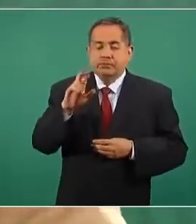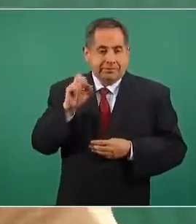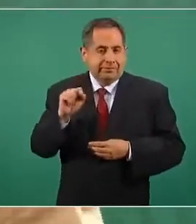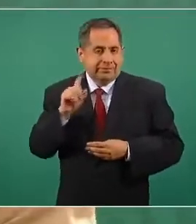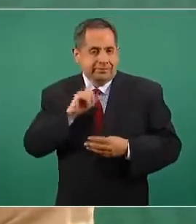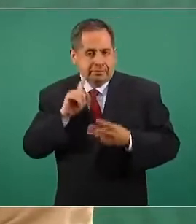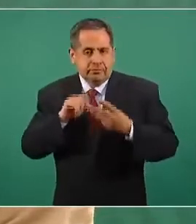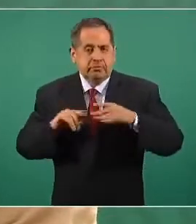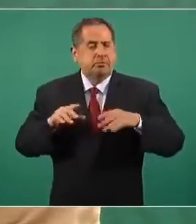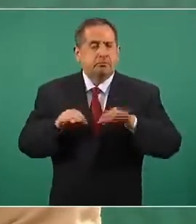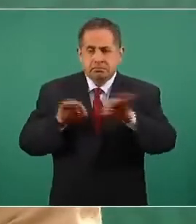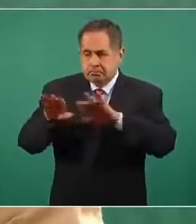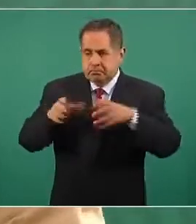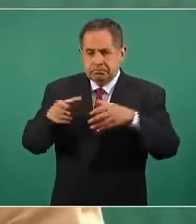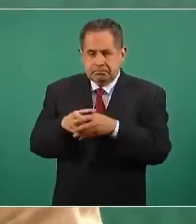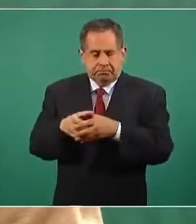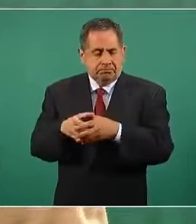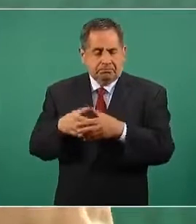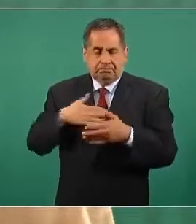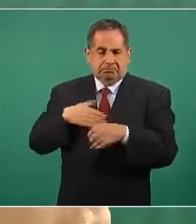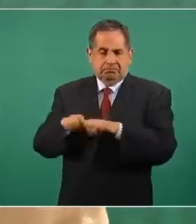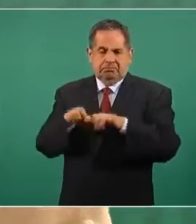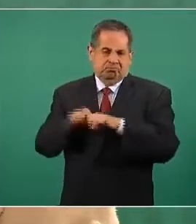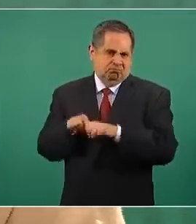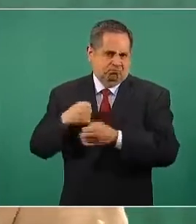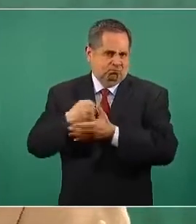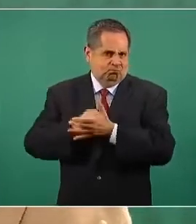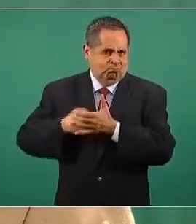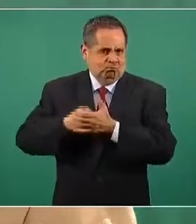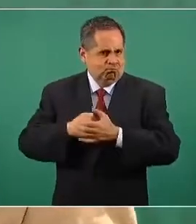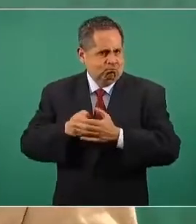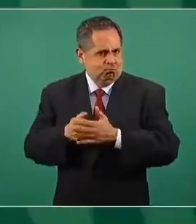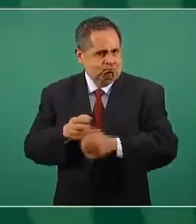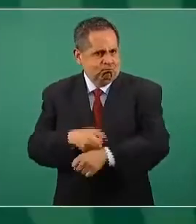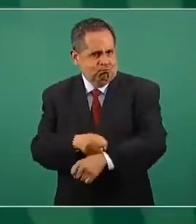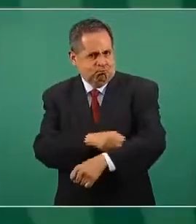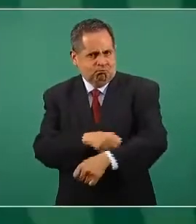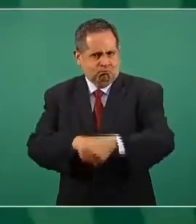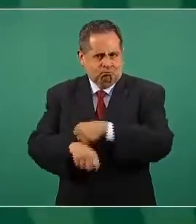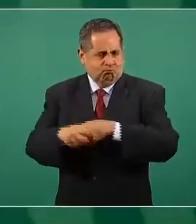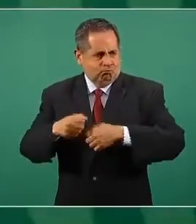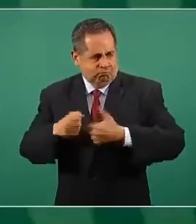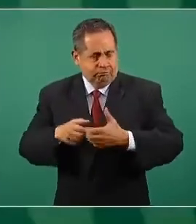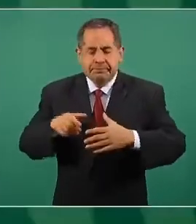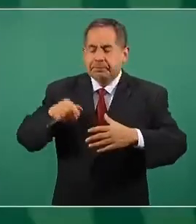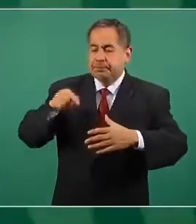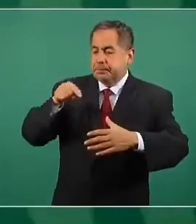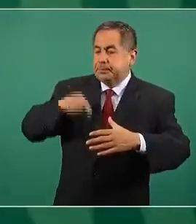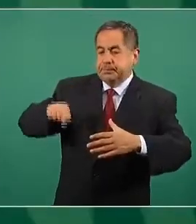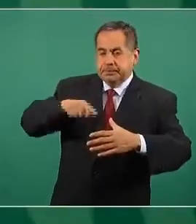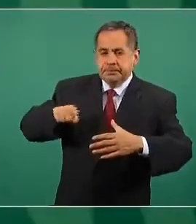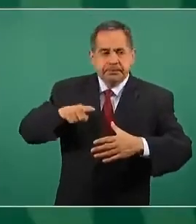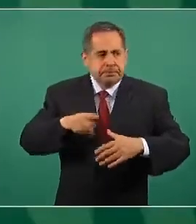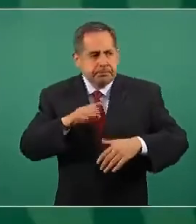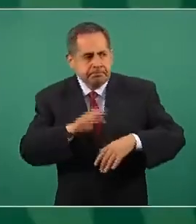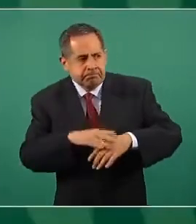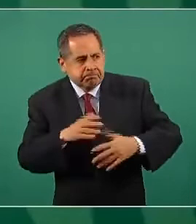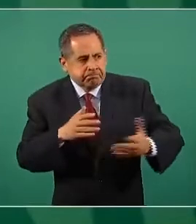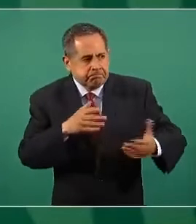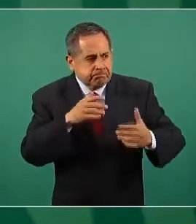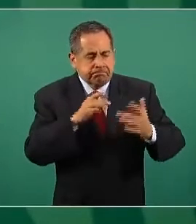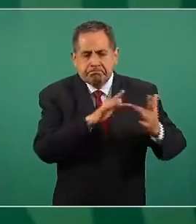que yo llamo guerreras ahí viendo este asunto, y desde luego hacer un llamado a todas